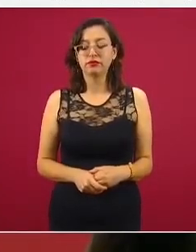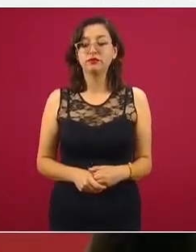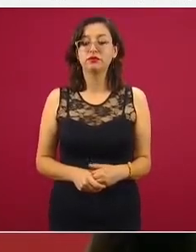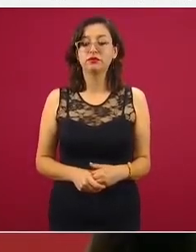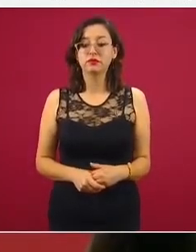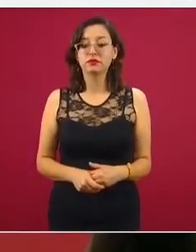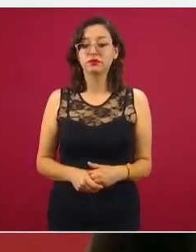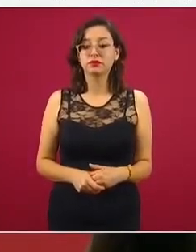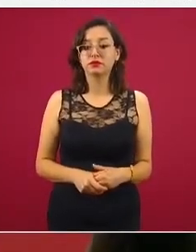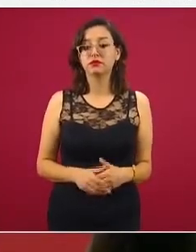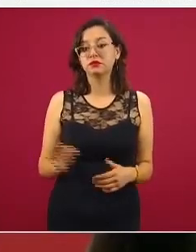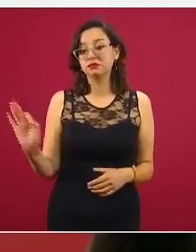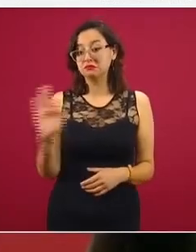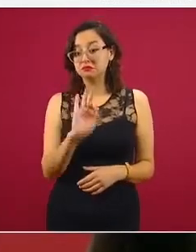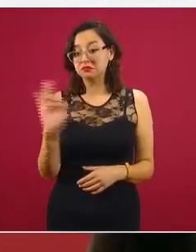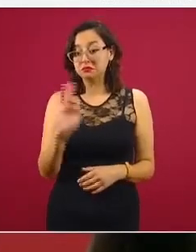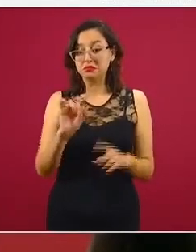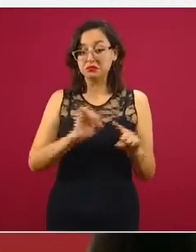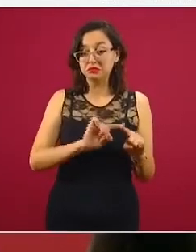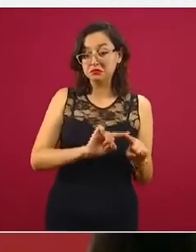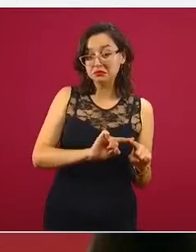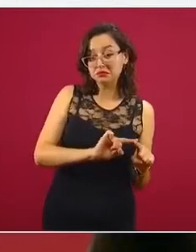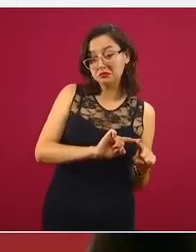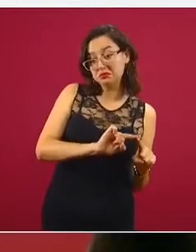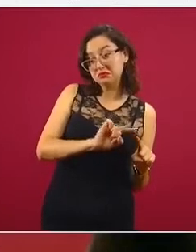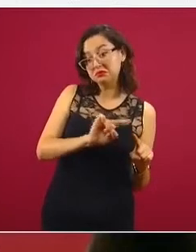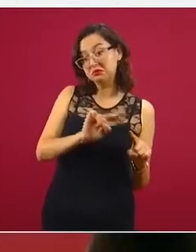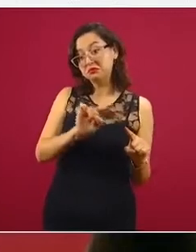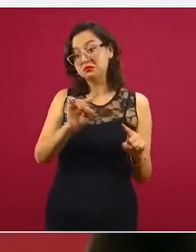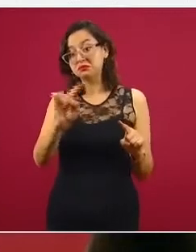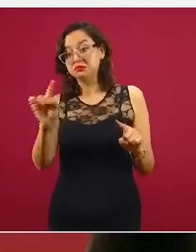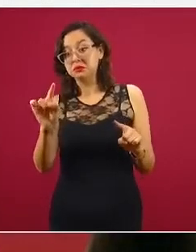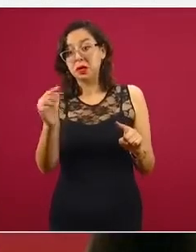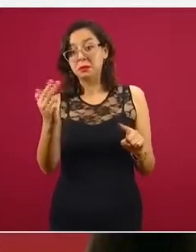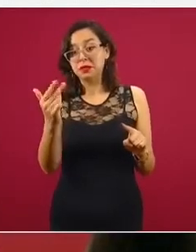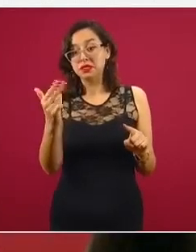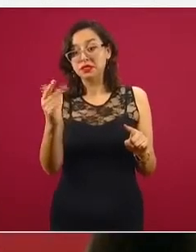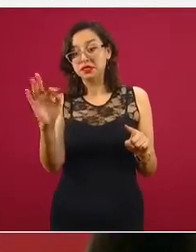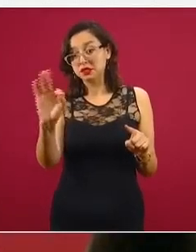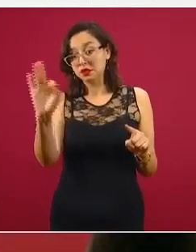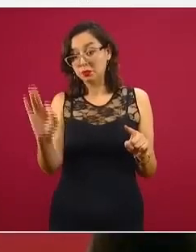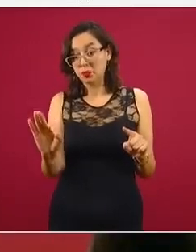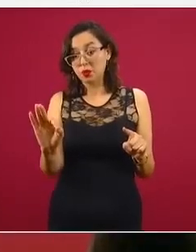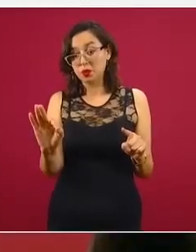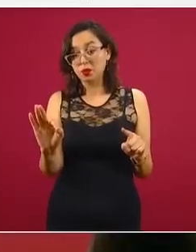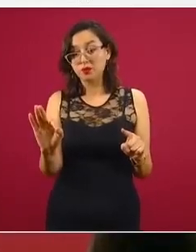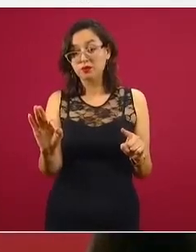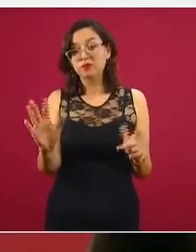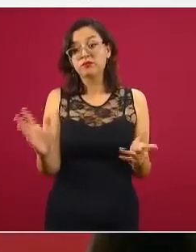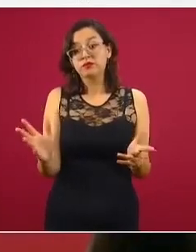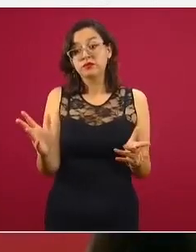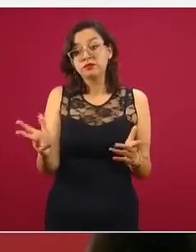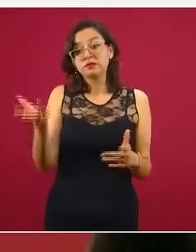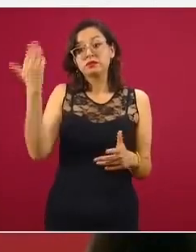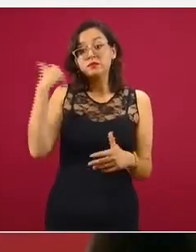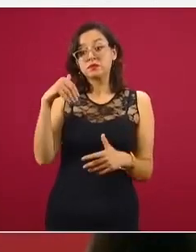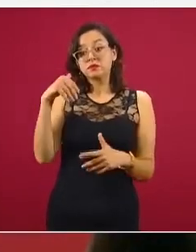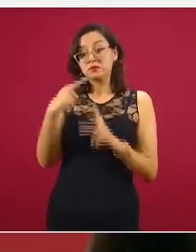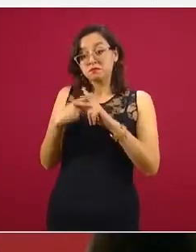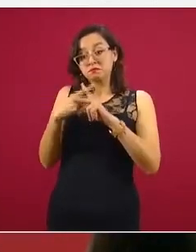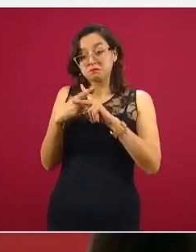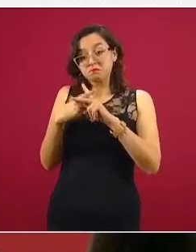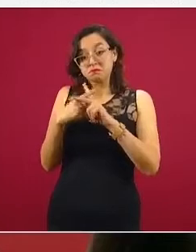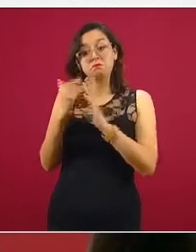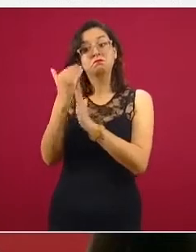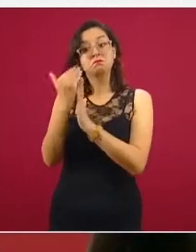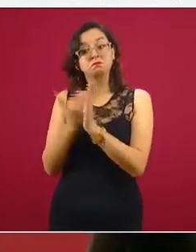probabilidad, quizá aquí estaríamos como en la probabilidad 25% de lo que se proyectó que ocurriría. Es